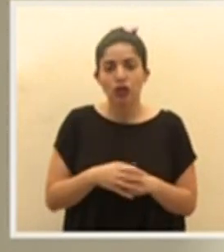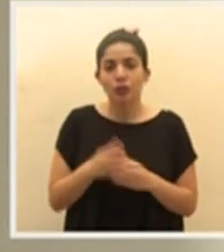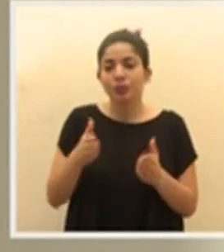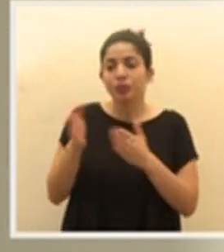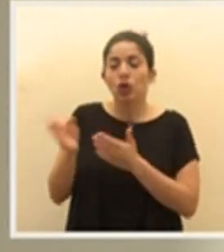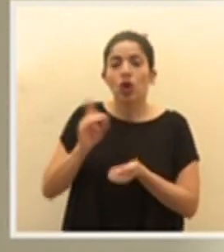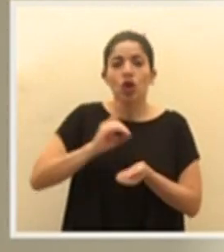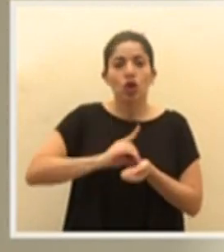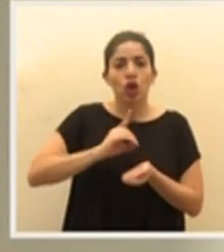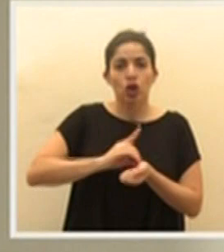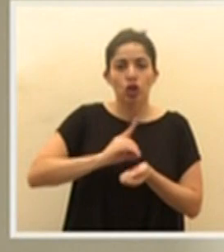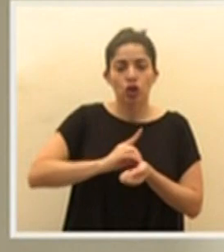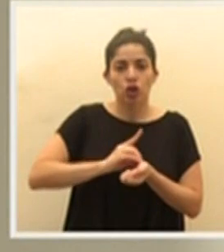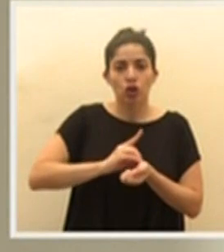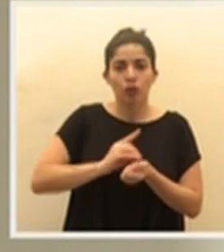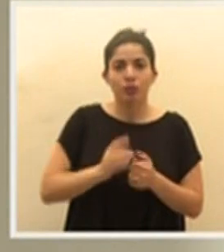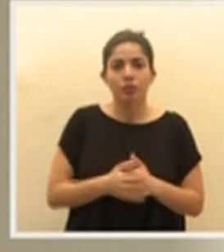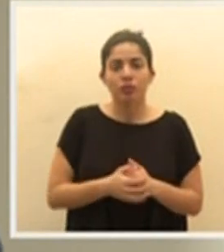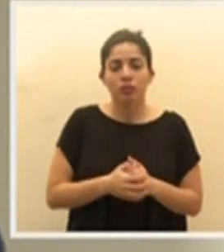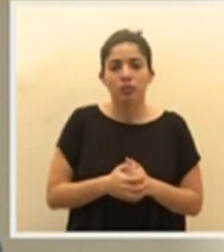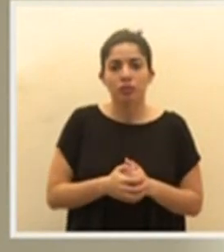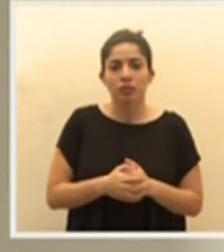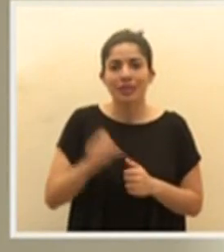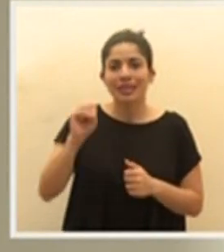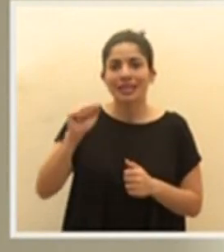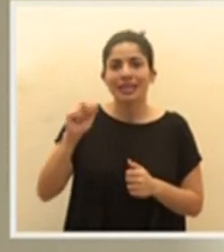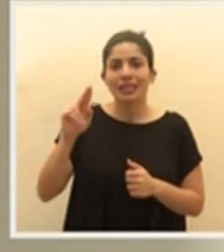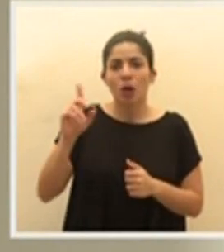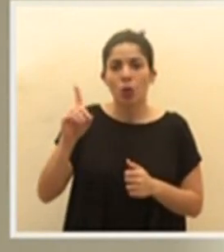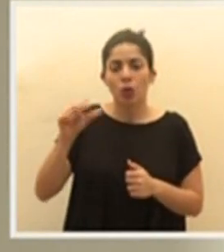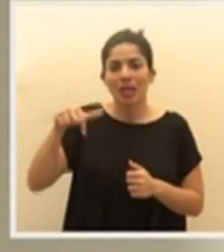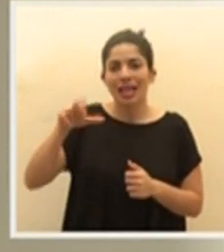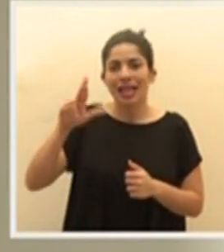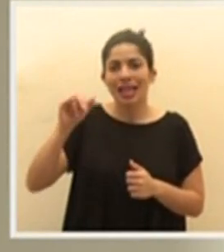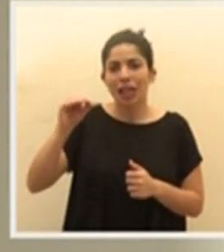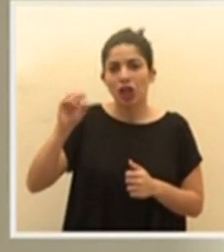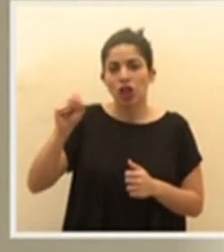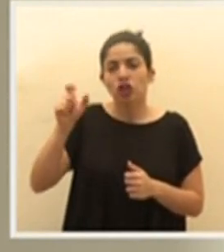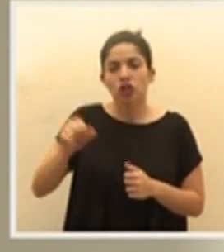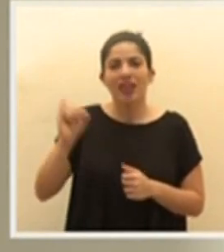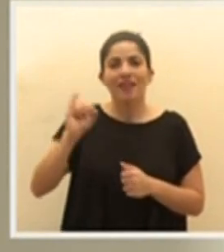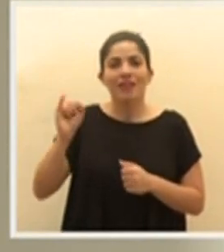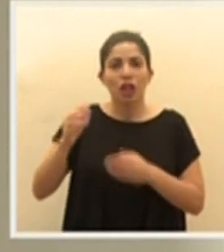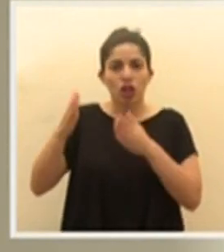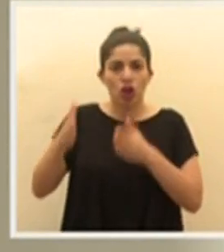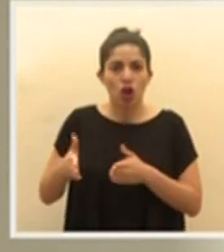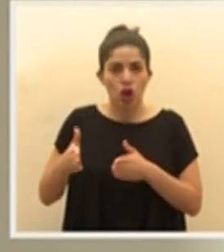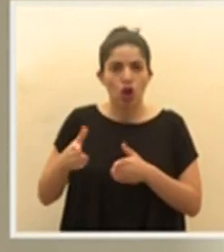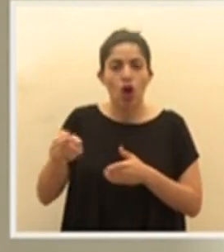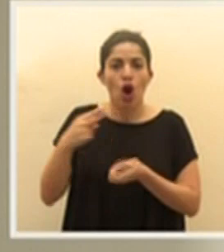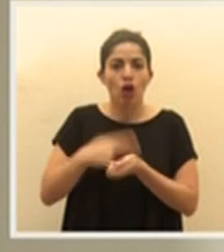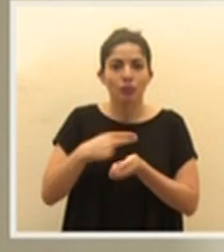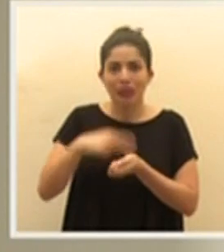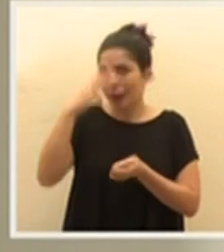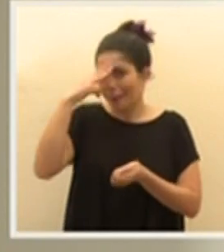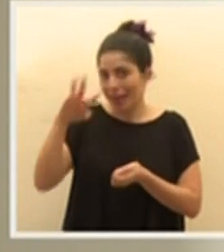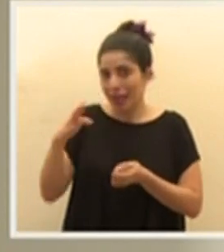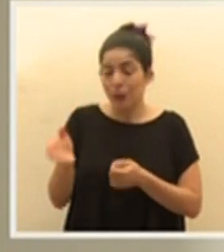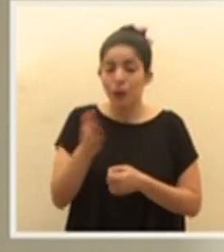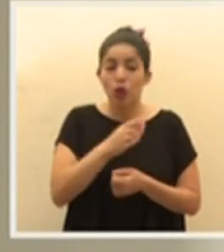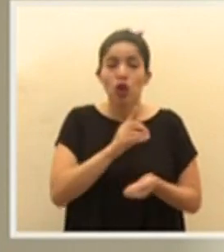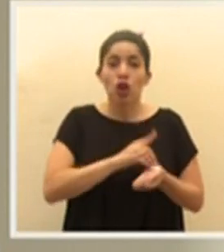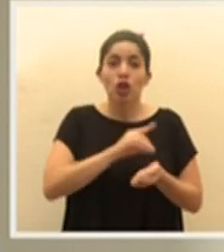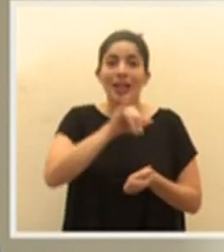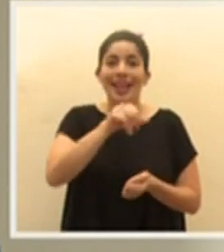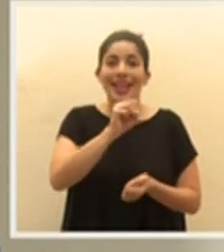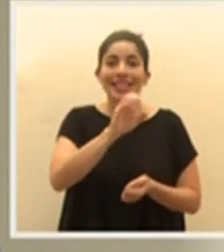el doctor Saúd Quiroz Cárdenas, infectólogo del Hospital México, y la doctora